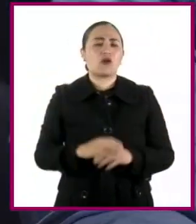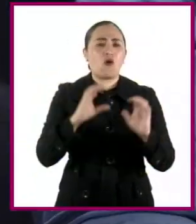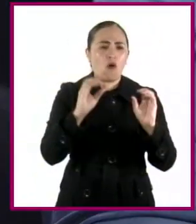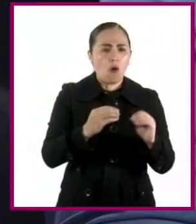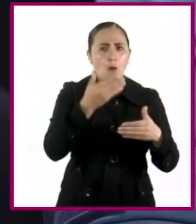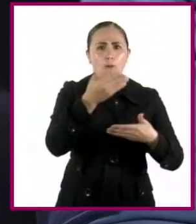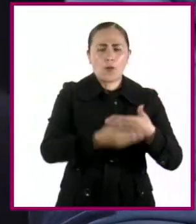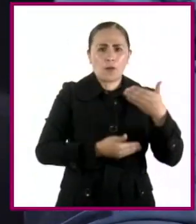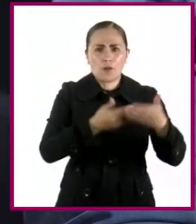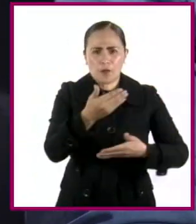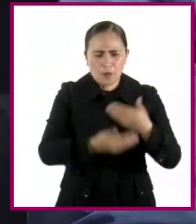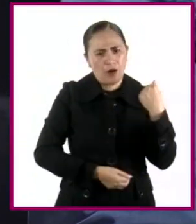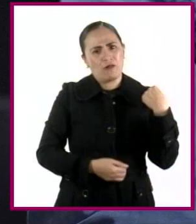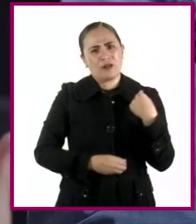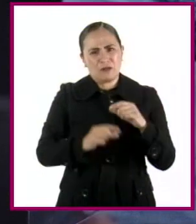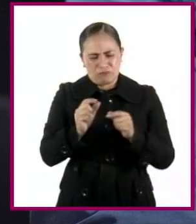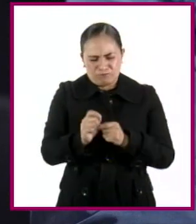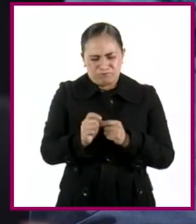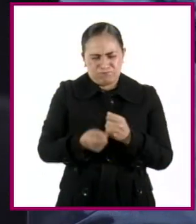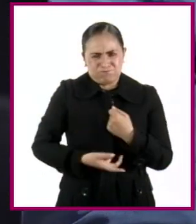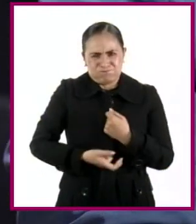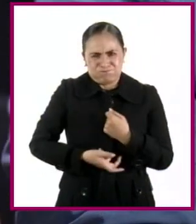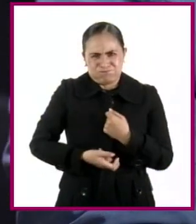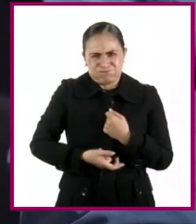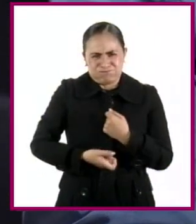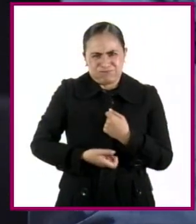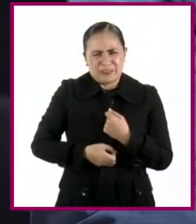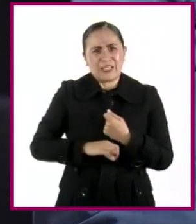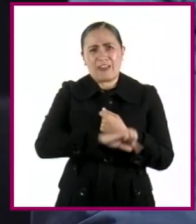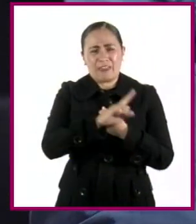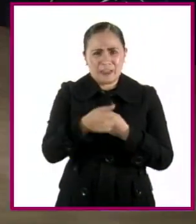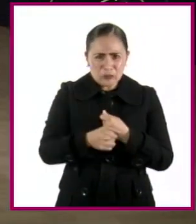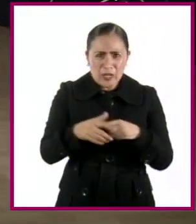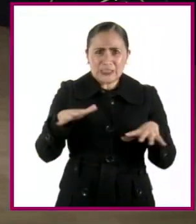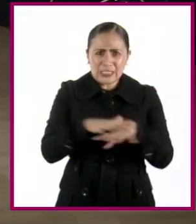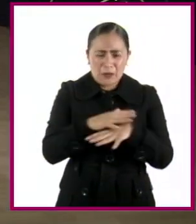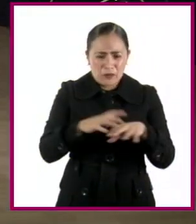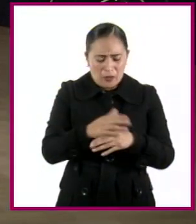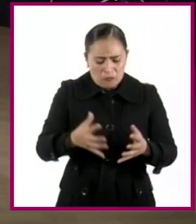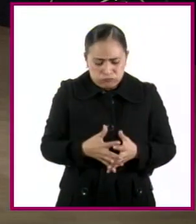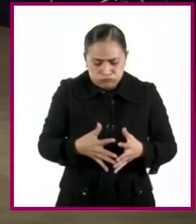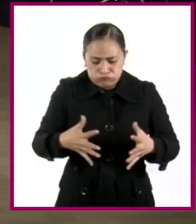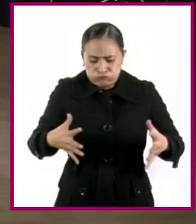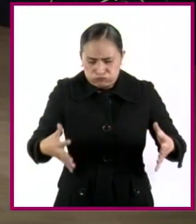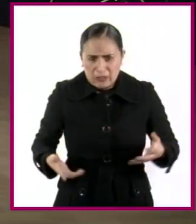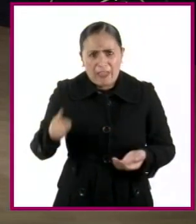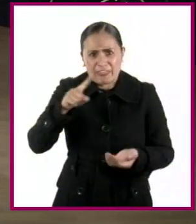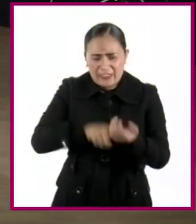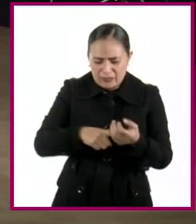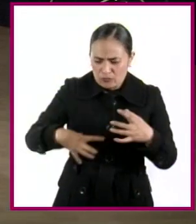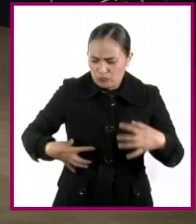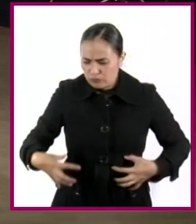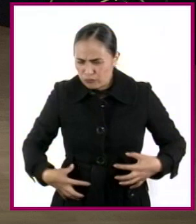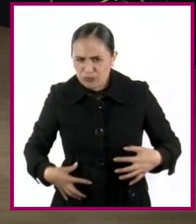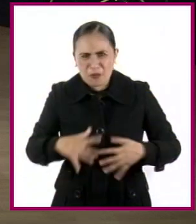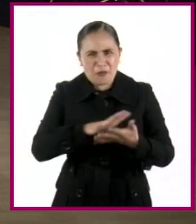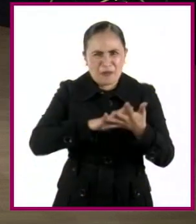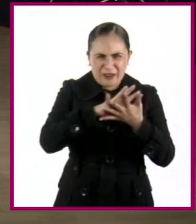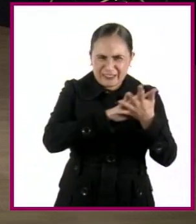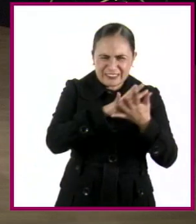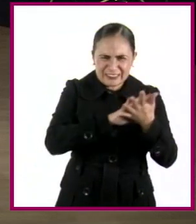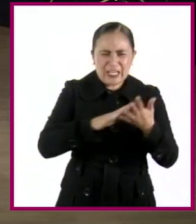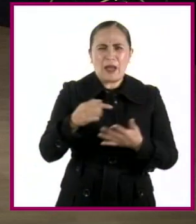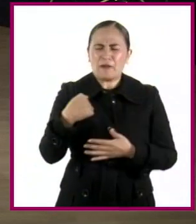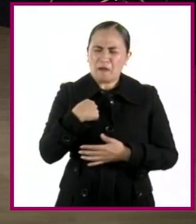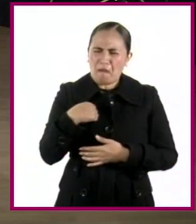permiten a un embrión convertirse en un ser humano completito con todos sus órganos y tejidos. Exactamente. Esto me intrigó tanto que me puse a